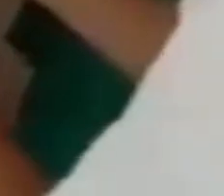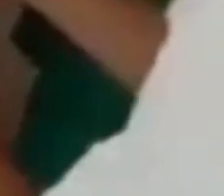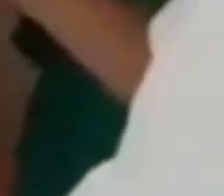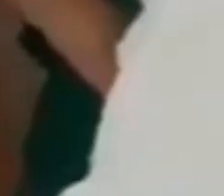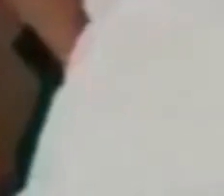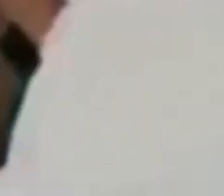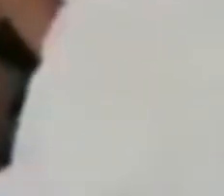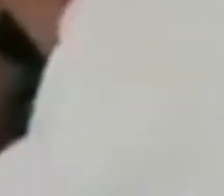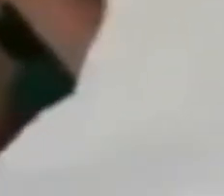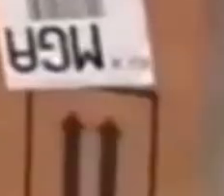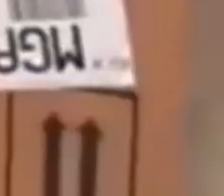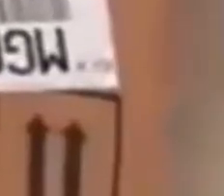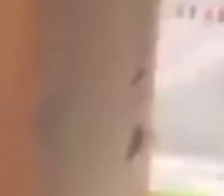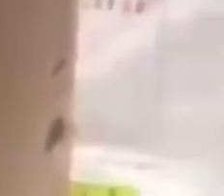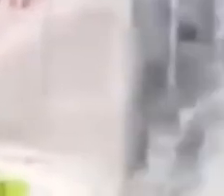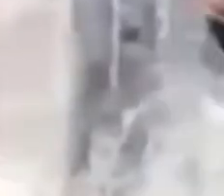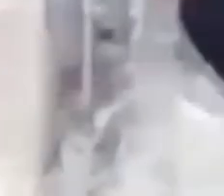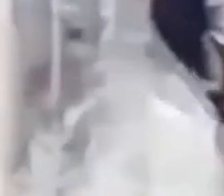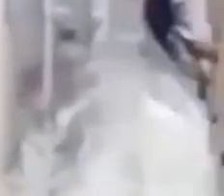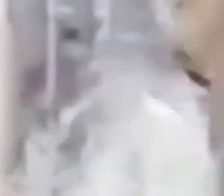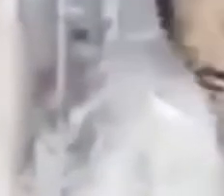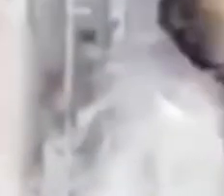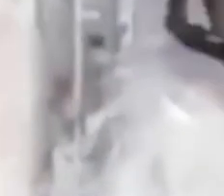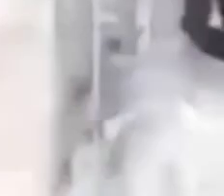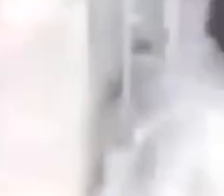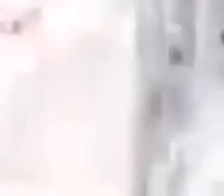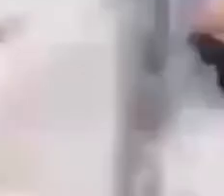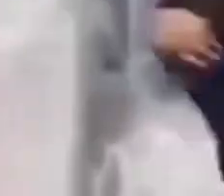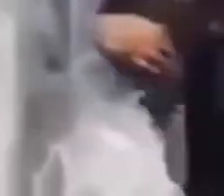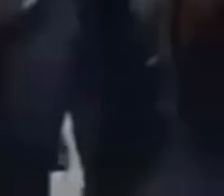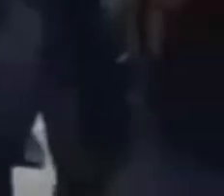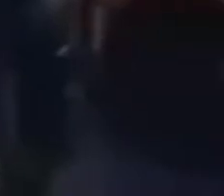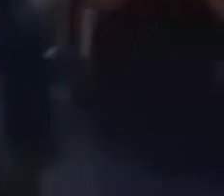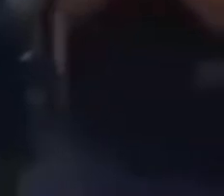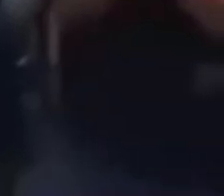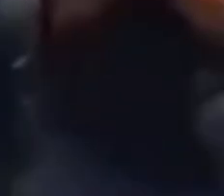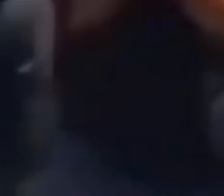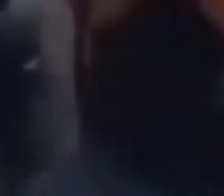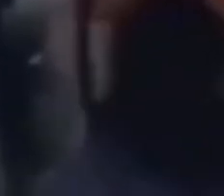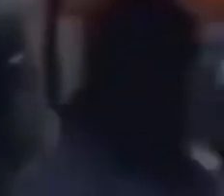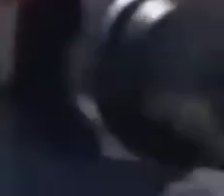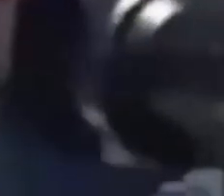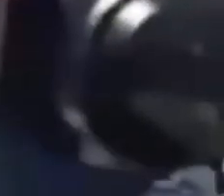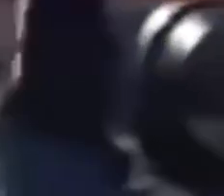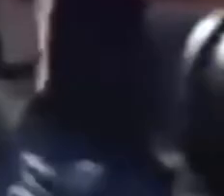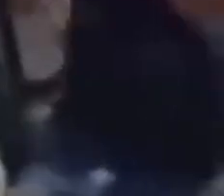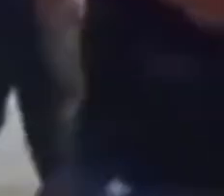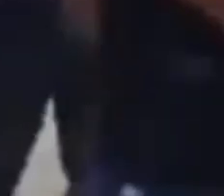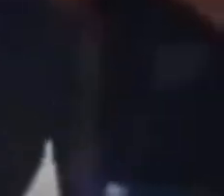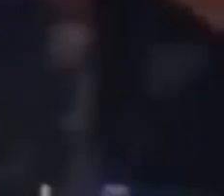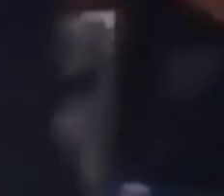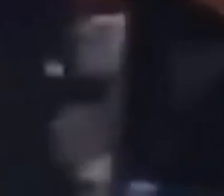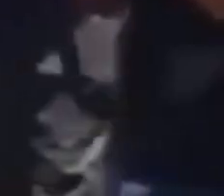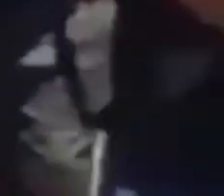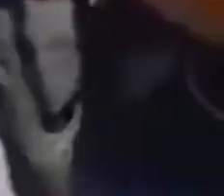a la salud, de vacunación voluntaria de las personas que acuden, precisamente procurando